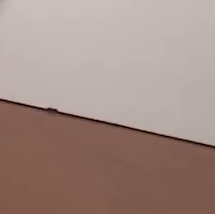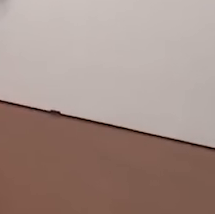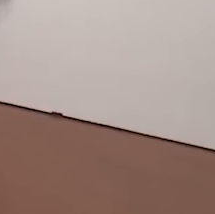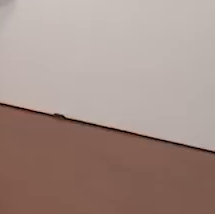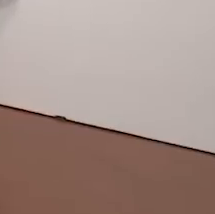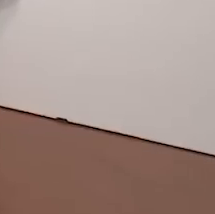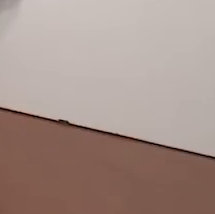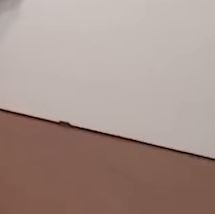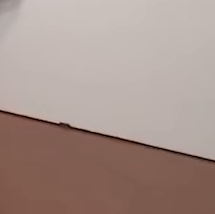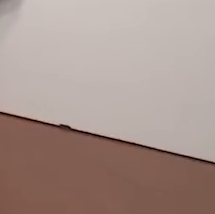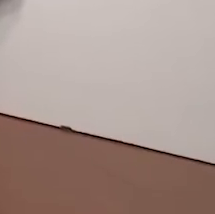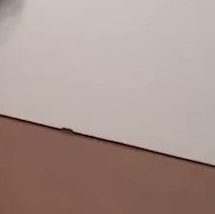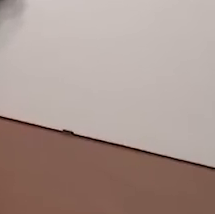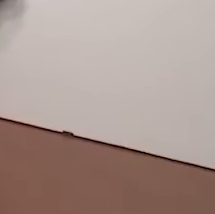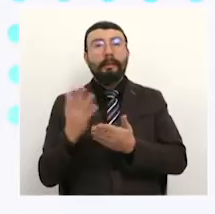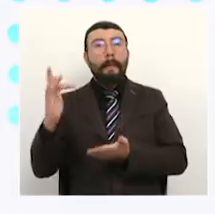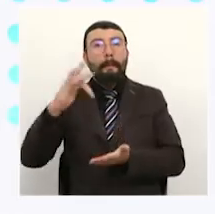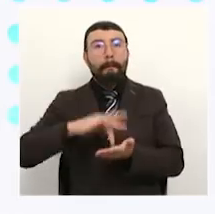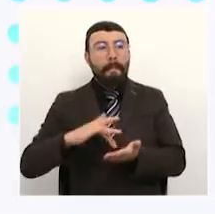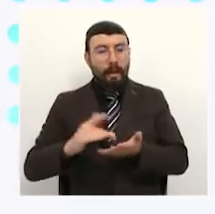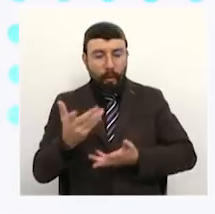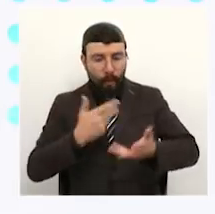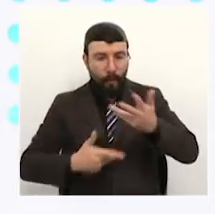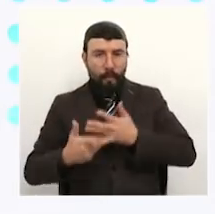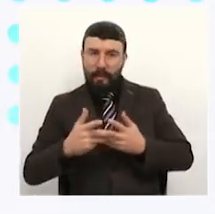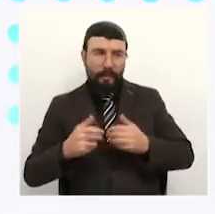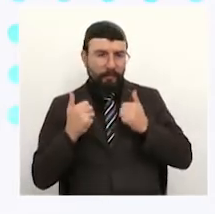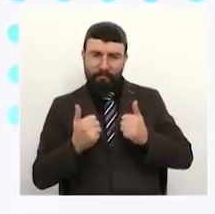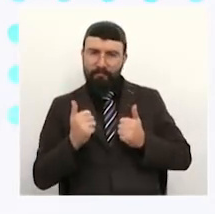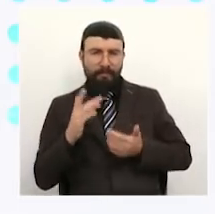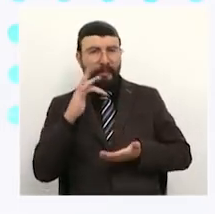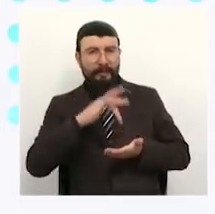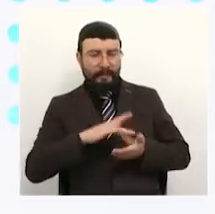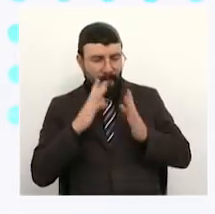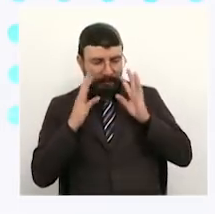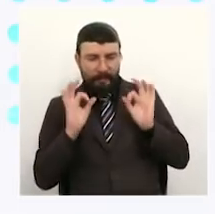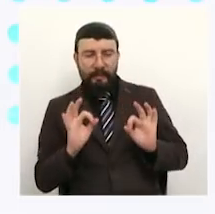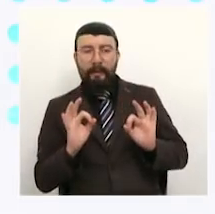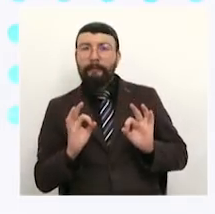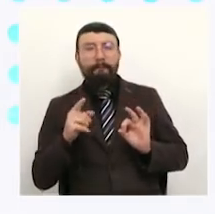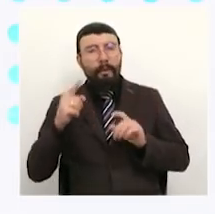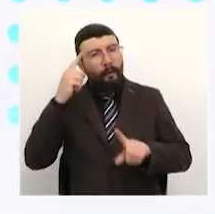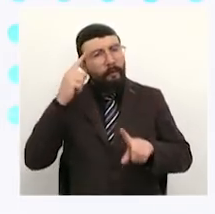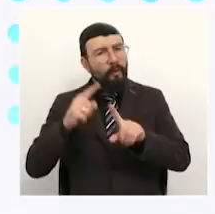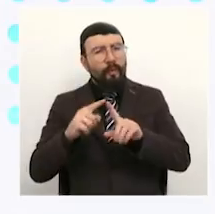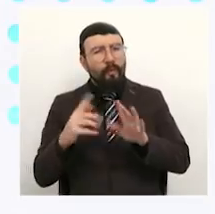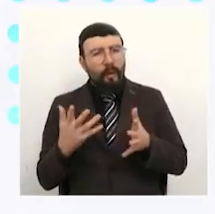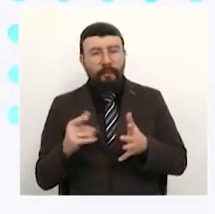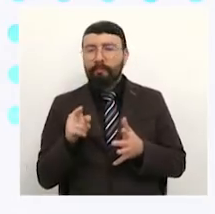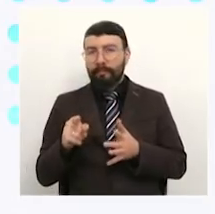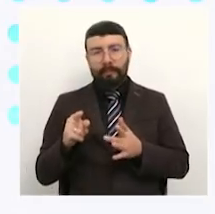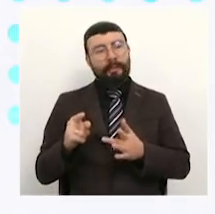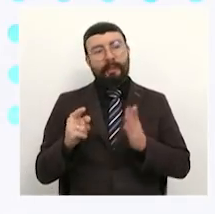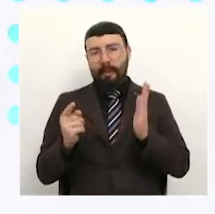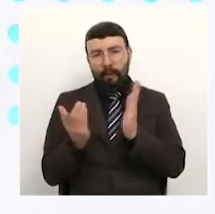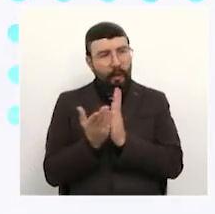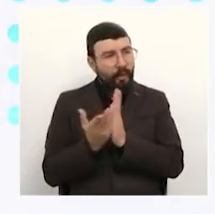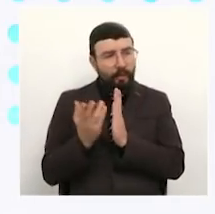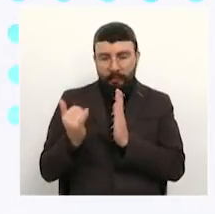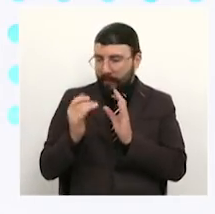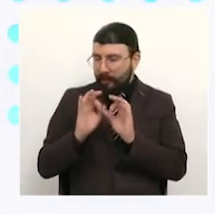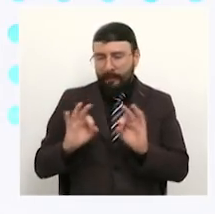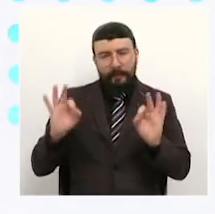invitarme siempre un placer estar aquí compartiendo este espacio sobre todo enfocado en la educación que es lo que más nos interesa